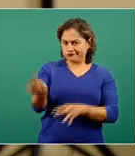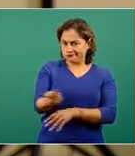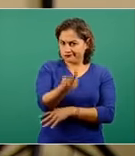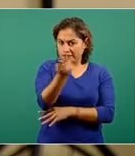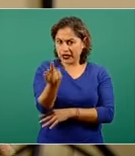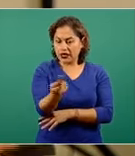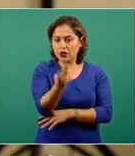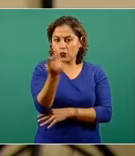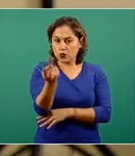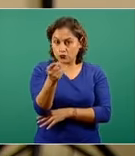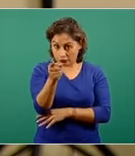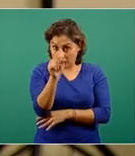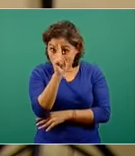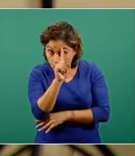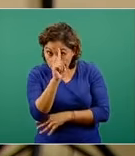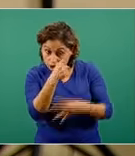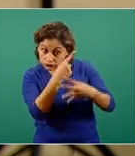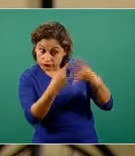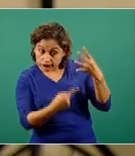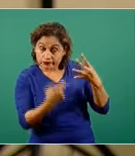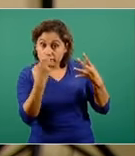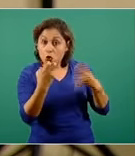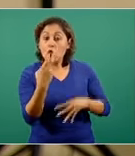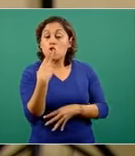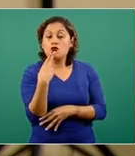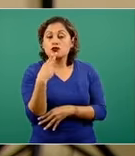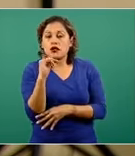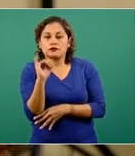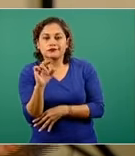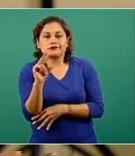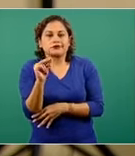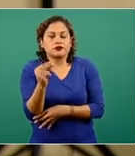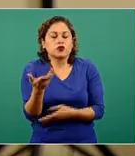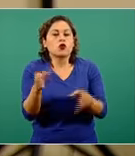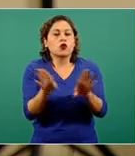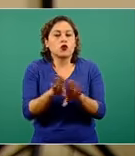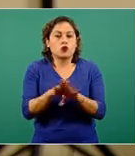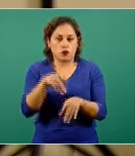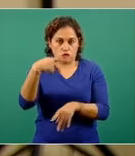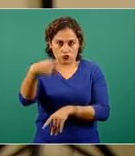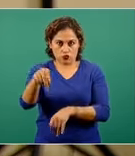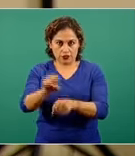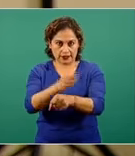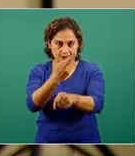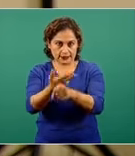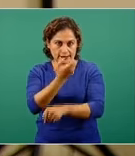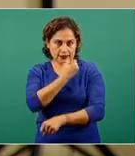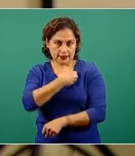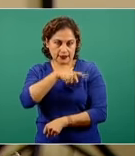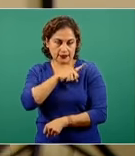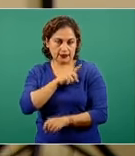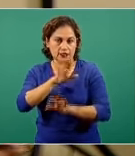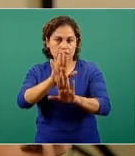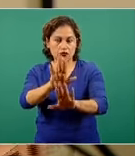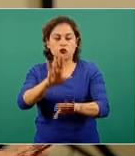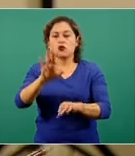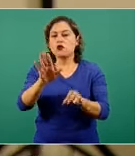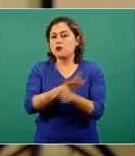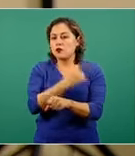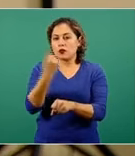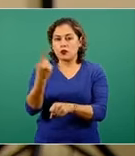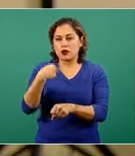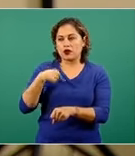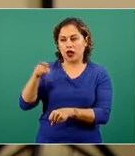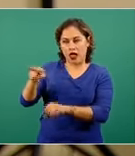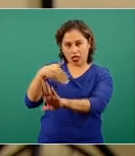recomendación ante el uso de estos medicamentos desde la Secretaría de Salud un poco no para decir, estos médicos